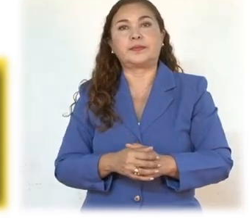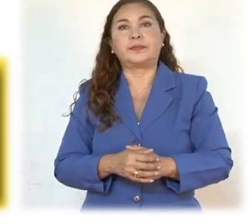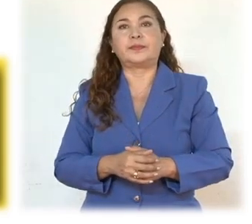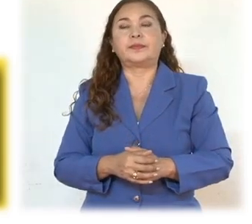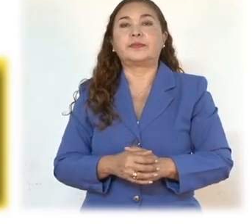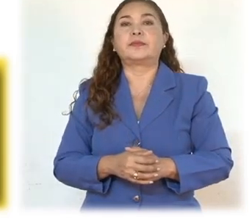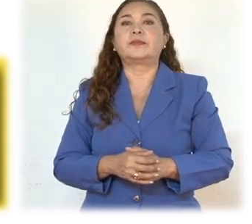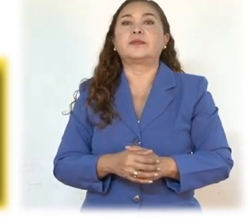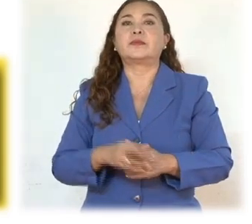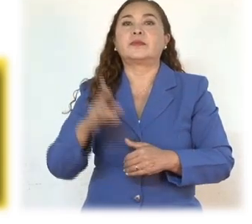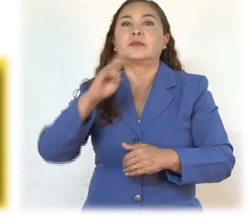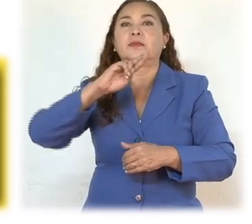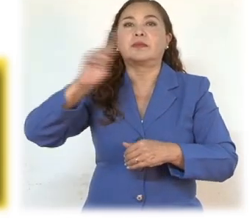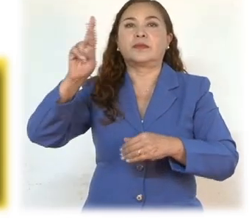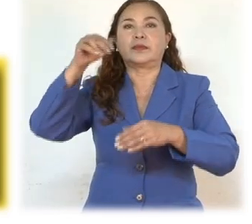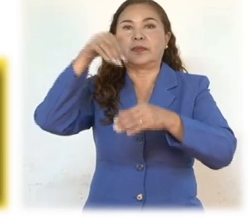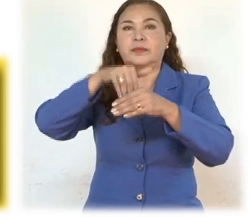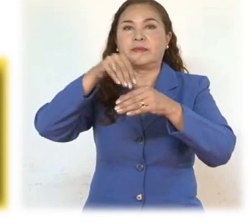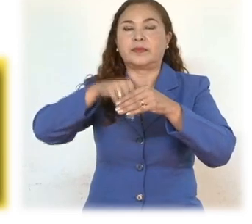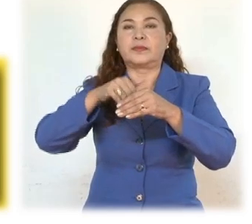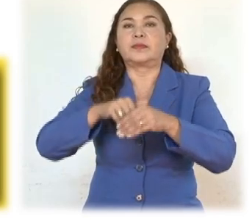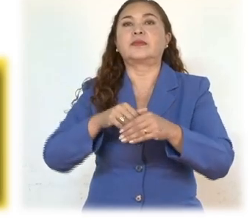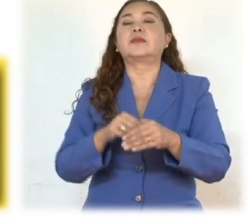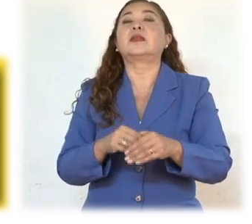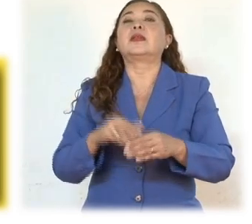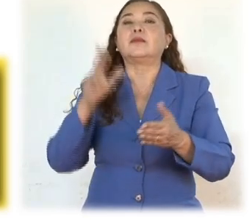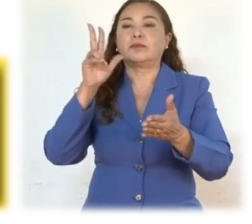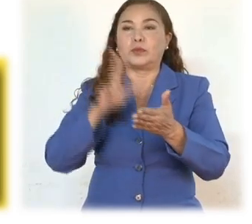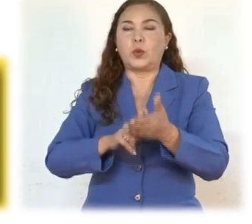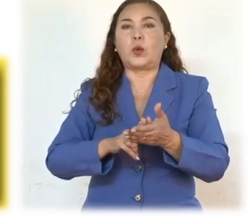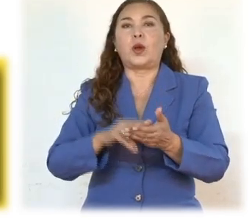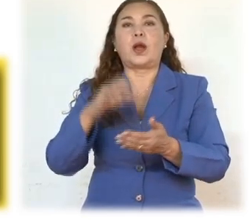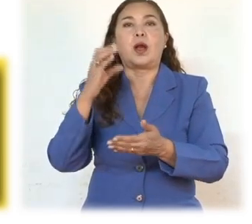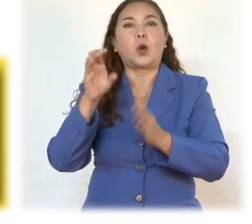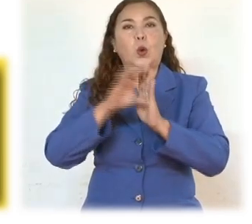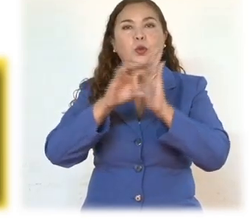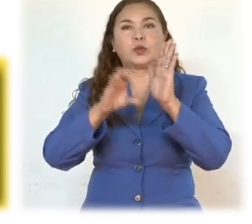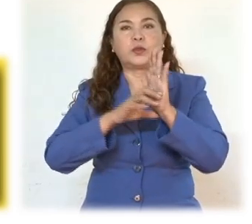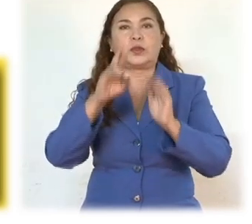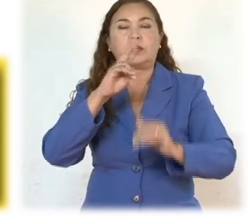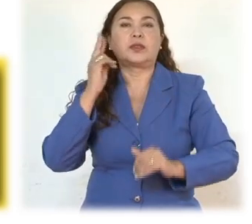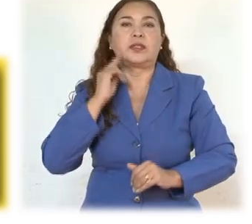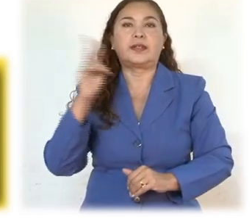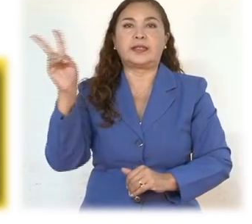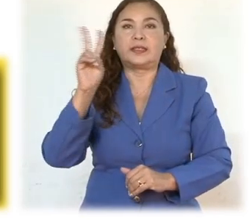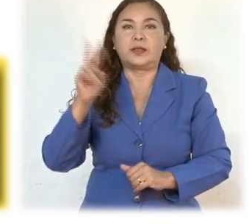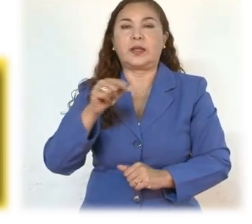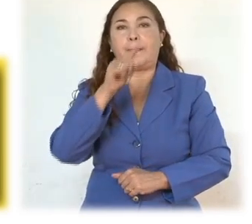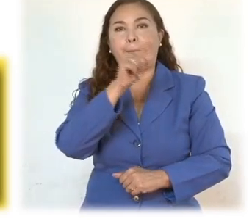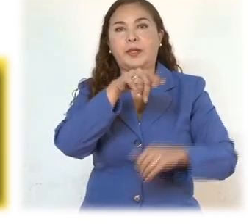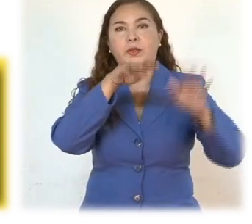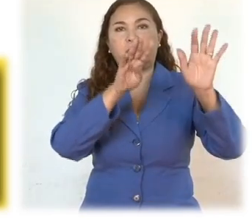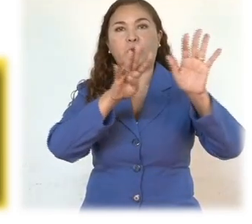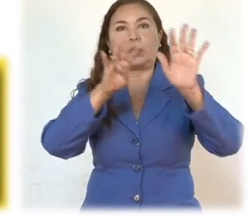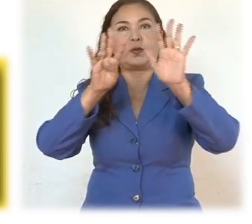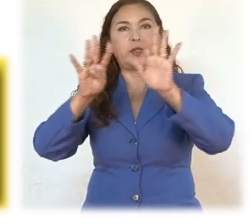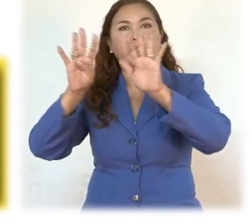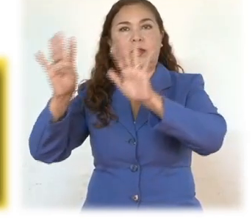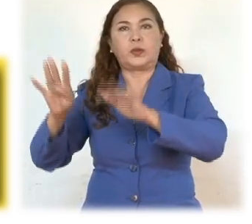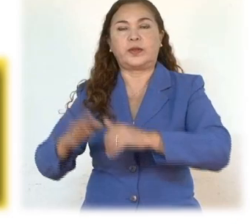1812 referéndum aprobatorio de la Constitución de la República bolivariana de Venezuela